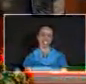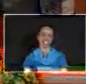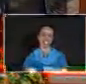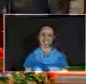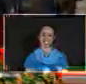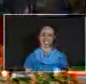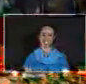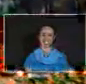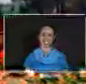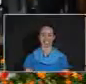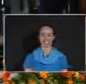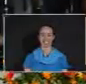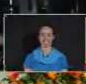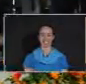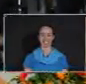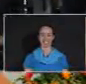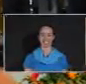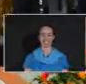empezás a cantar.